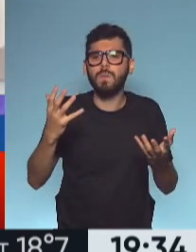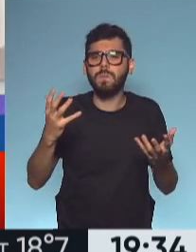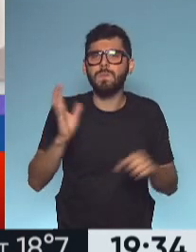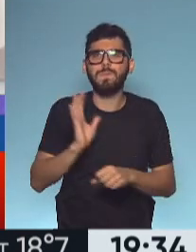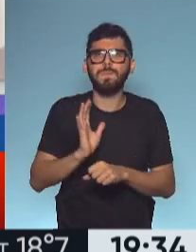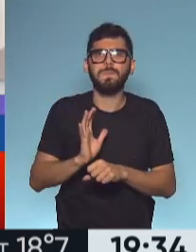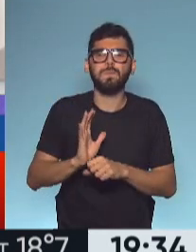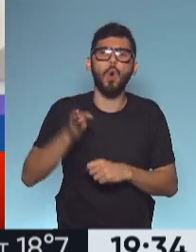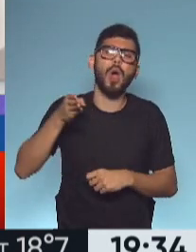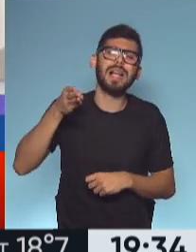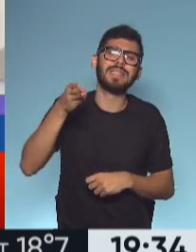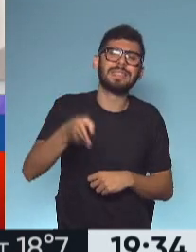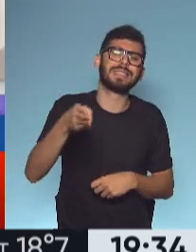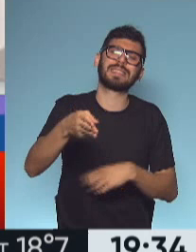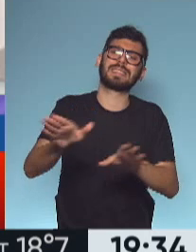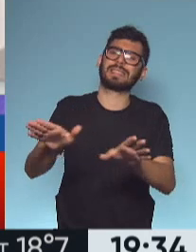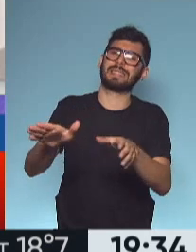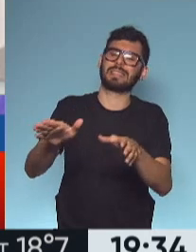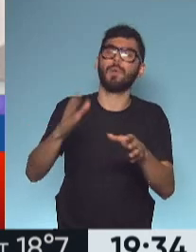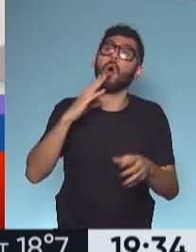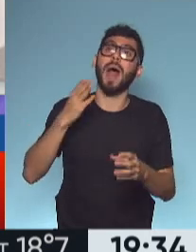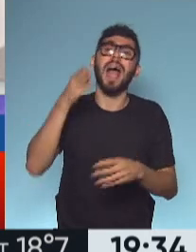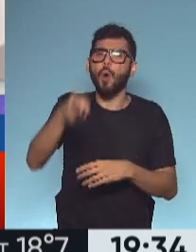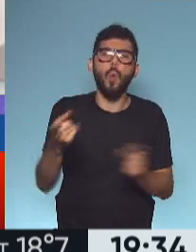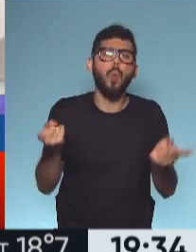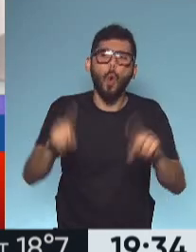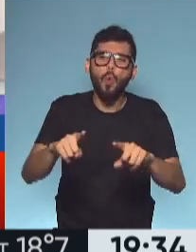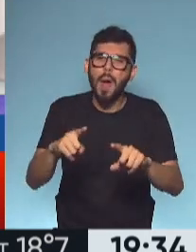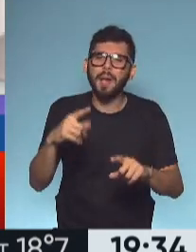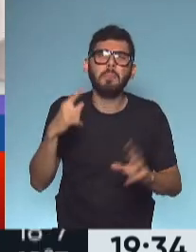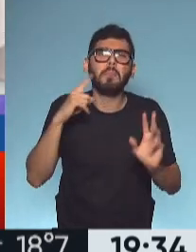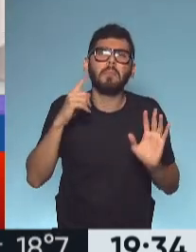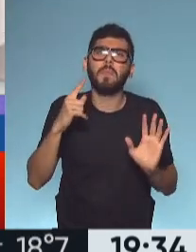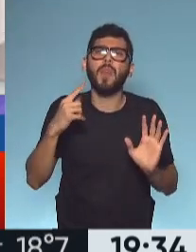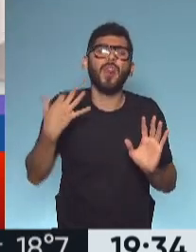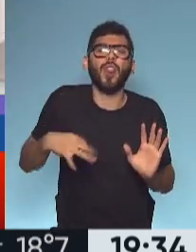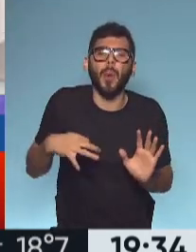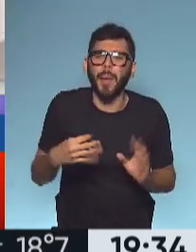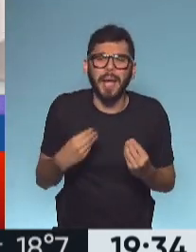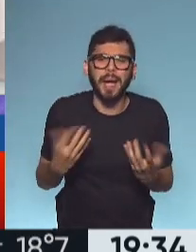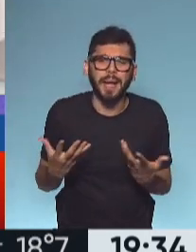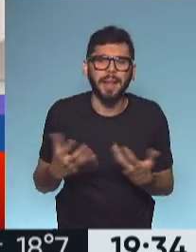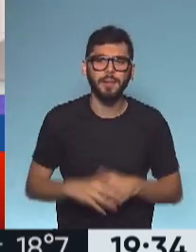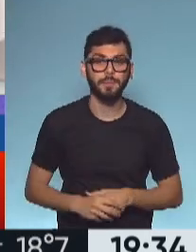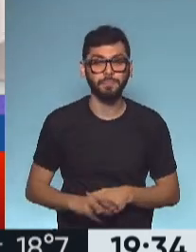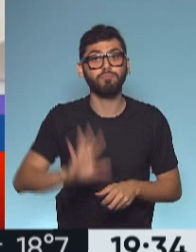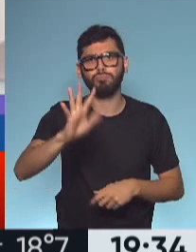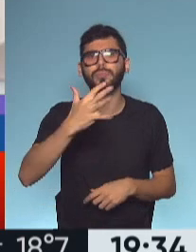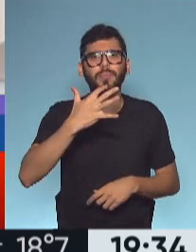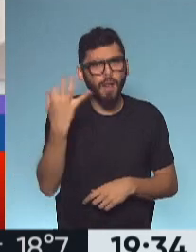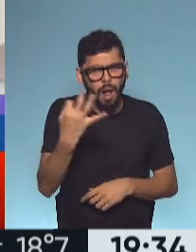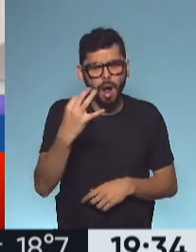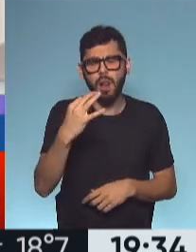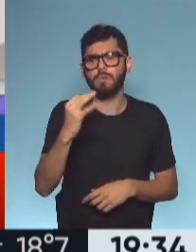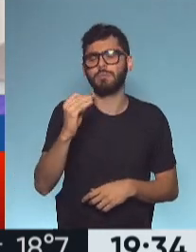cortar la presencialidad, de que vuelva la presencialidad en definitiva. Bueno, primero que la realidad de nuestro presidente